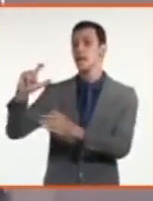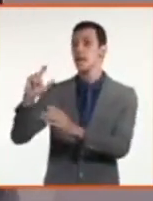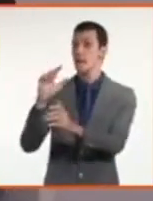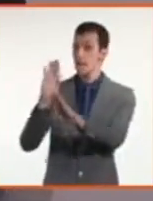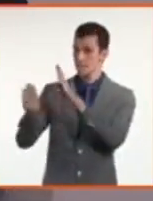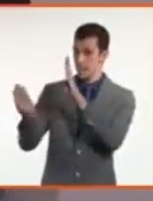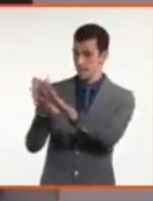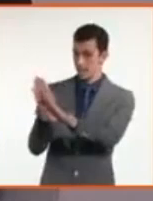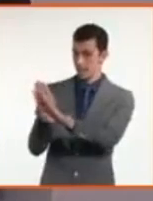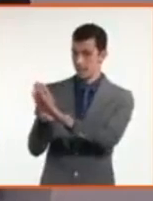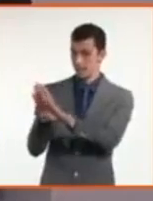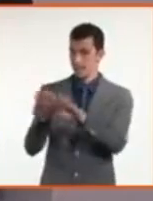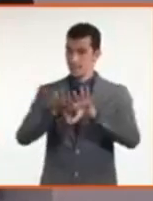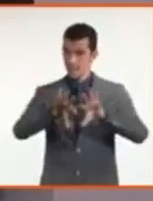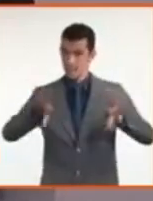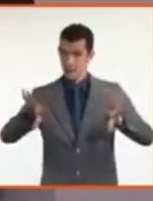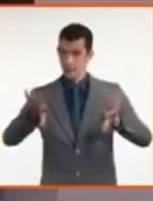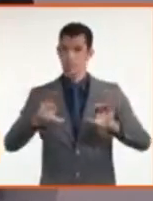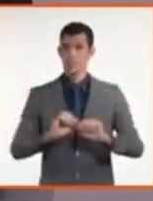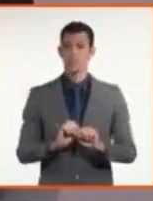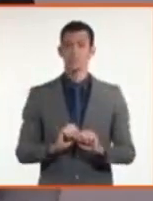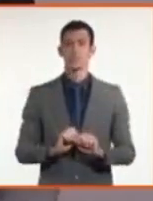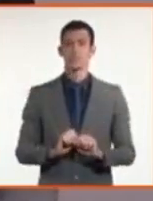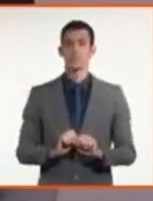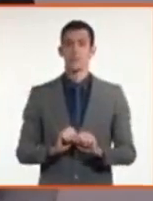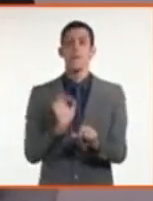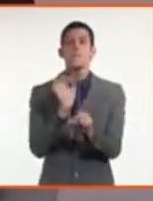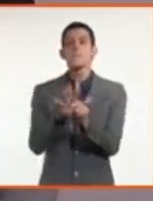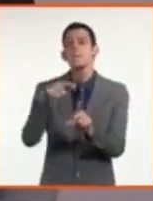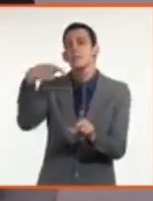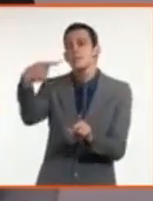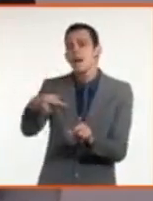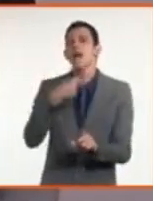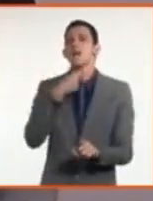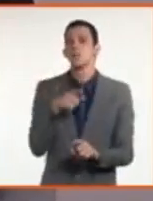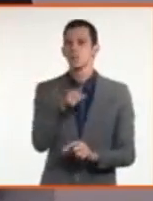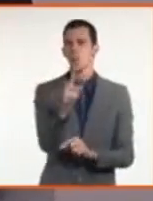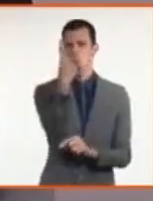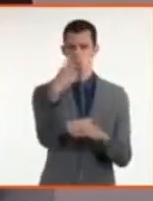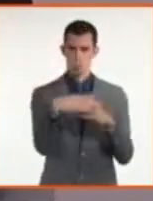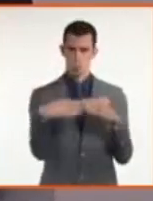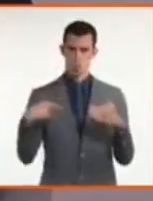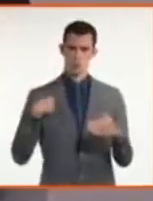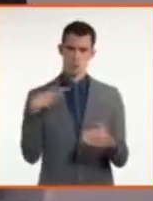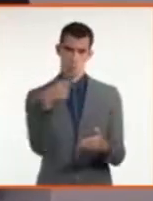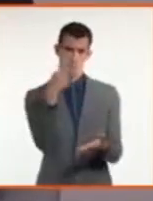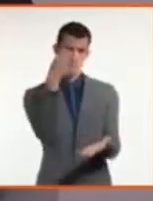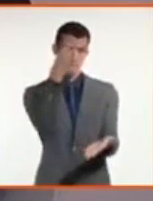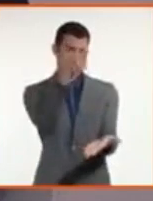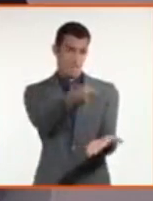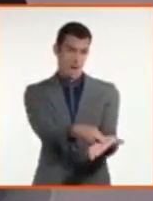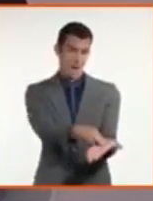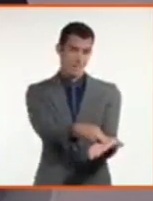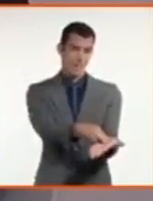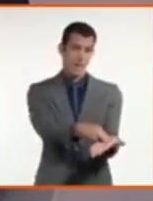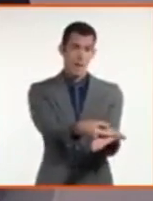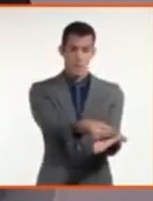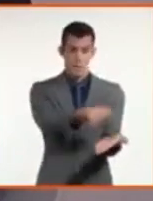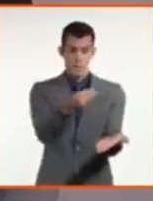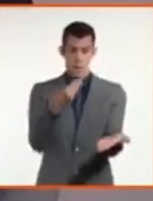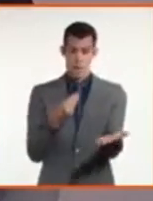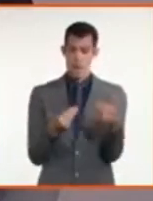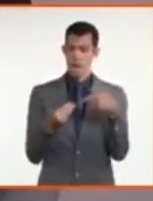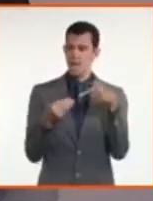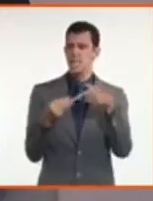venta que vamos a iniciar la mañana cuando compras un dólar en el mercado cambiario como ya explicó la ministra se convierte en fuente del mercado cambiario